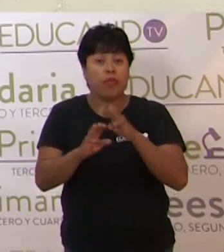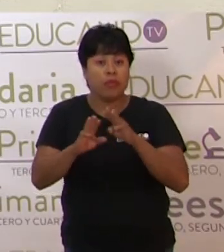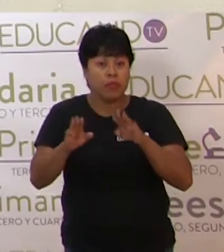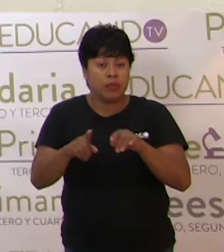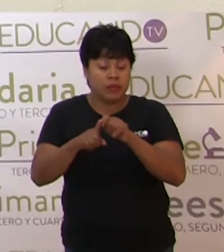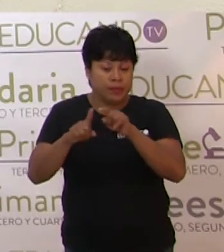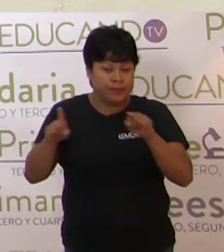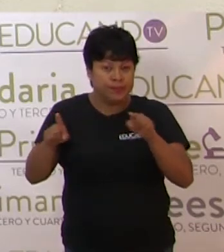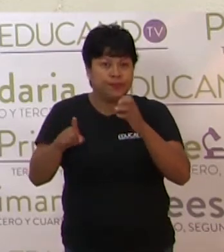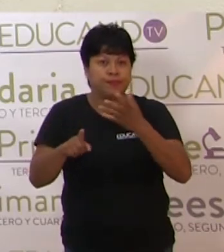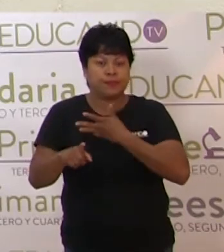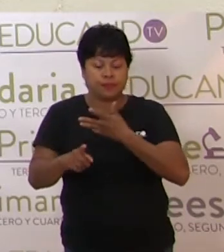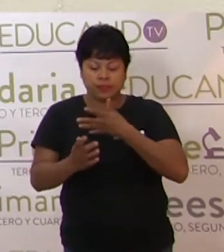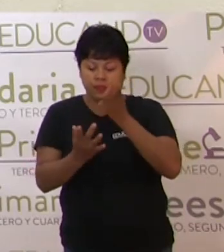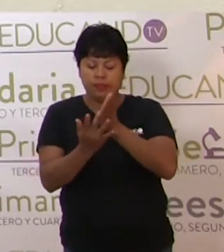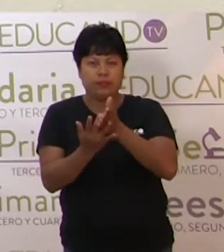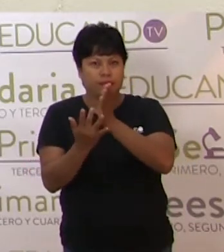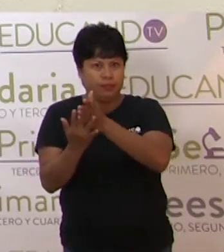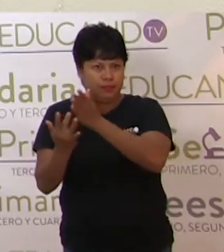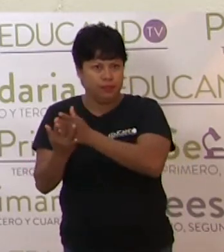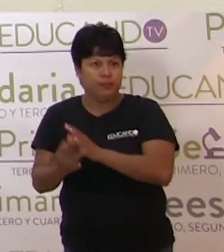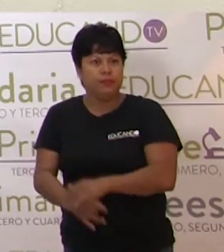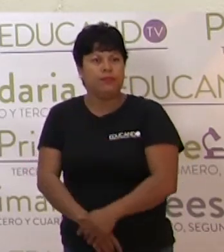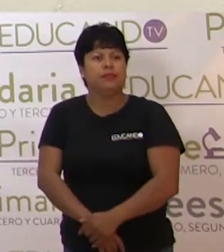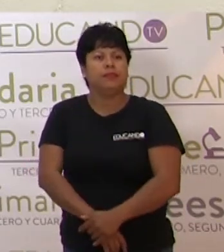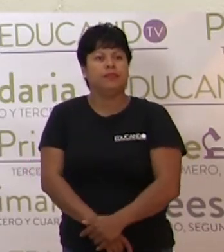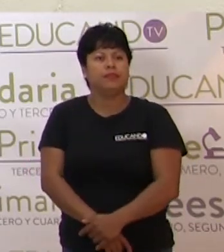y trazar un punto en la mitad